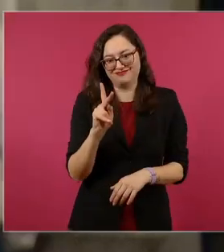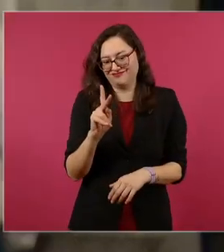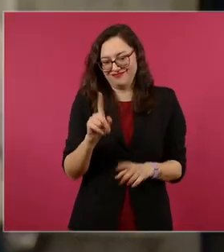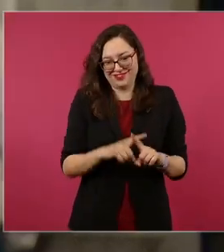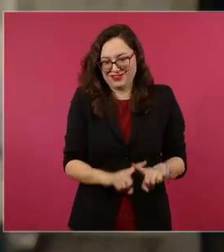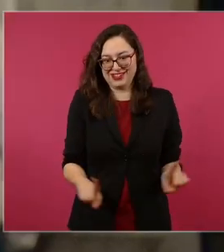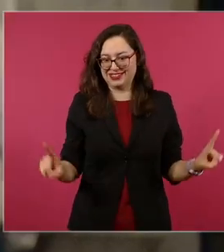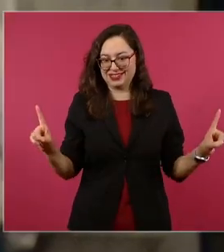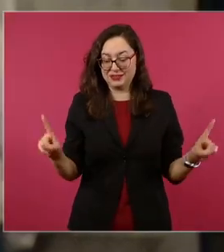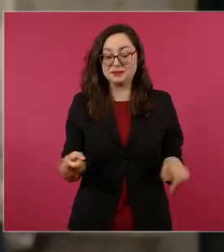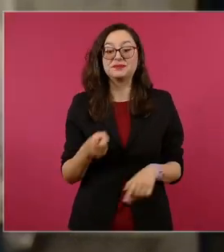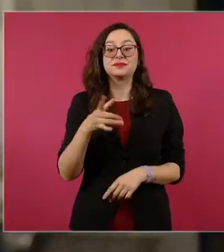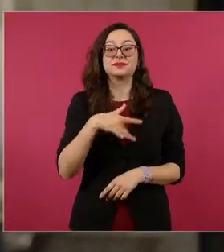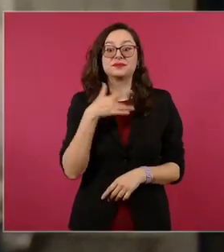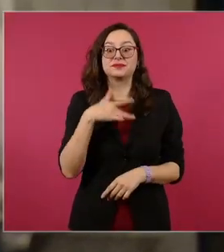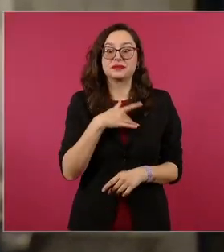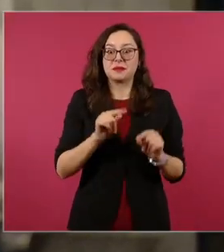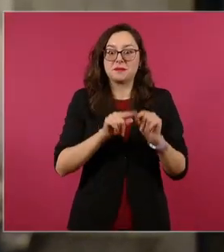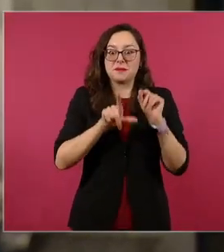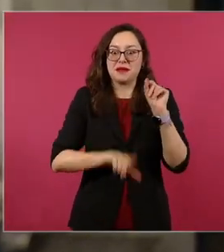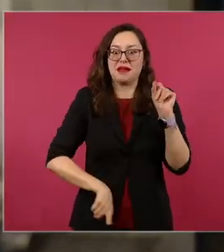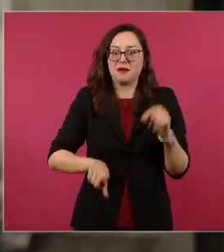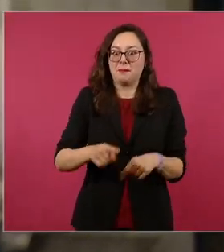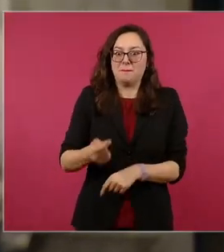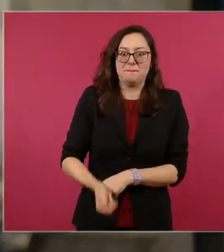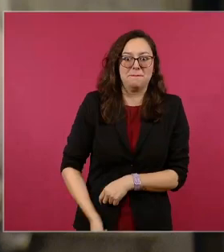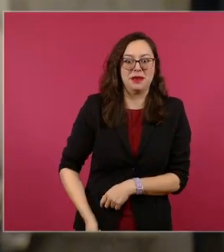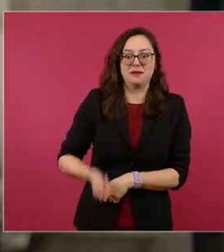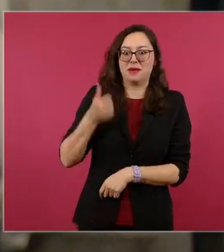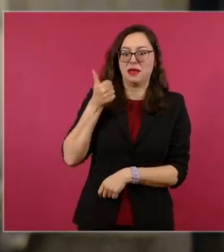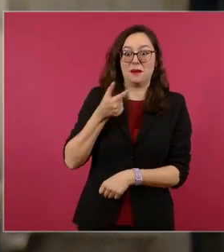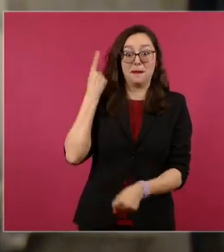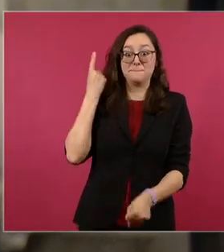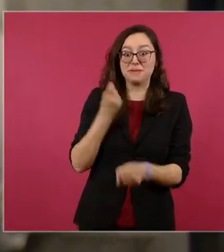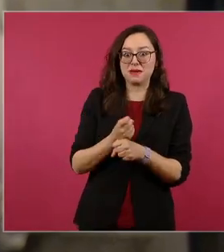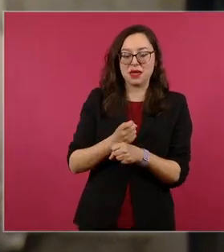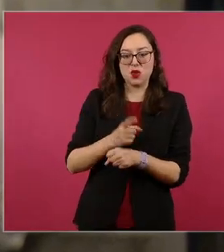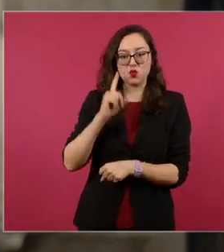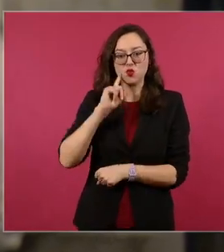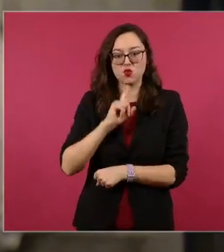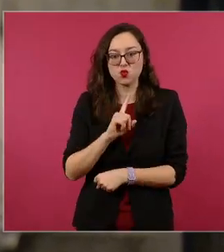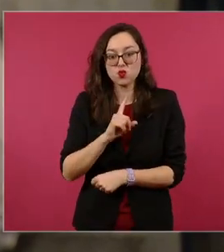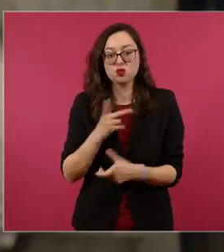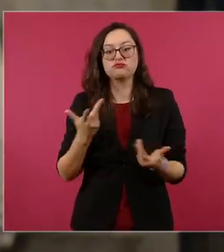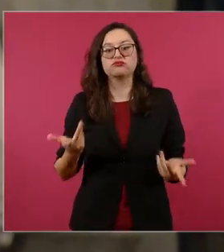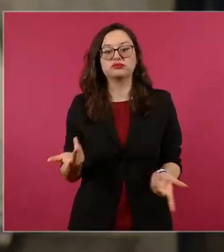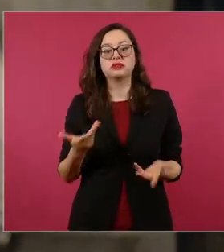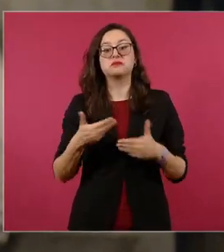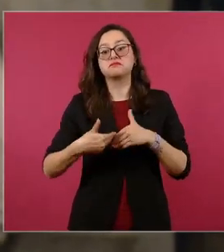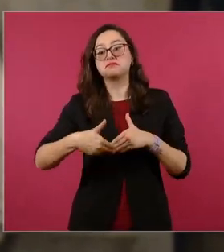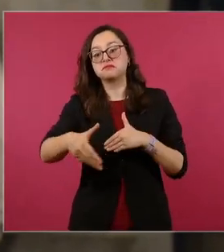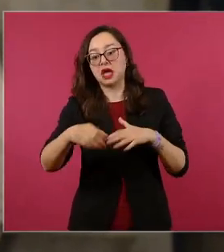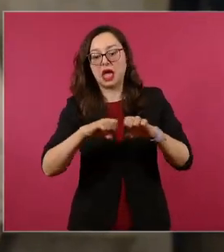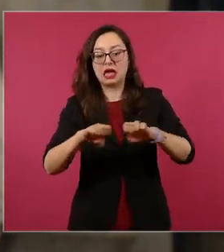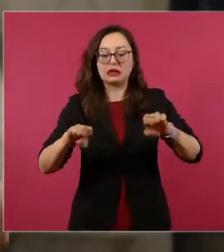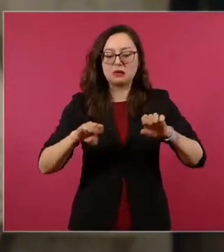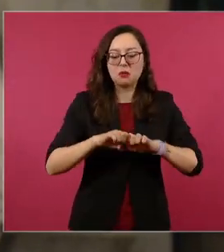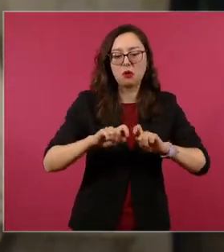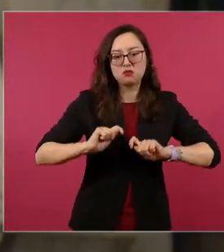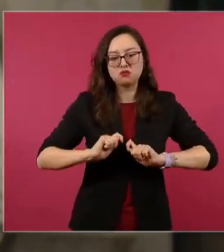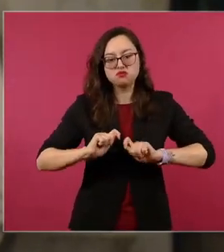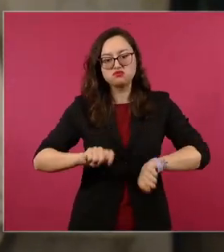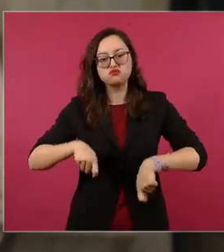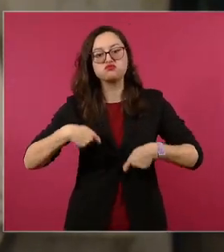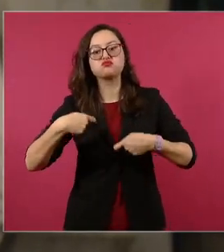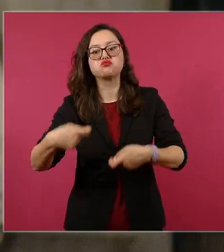tema, presidente, y a la par retomar un poco lo que comentaba de los equipos de transición. ¿Cómo se va a llevar a cabo este proceso entre su gobierno y la